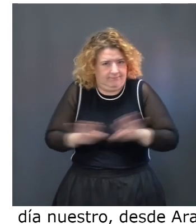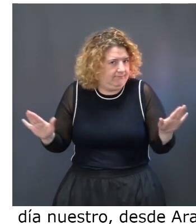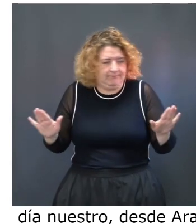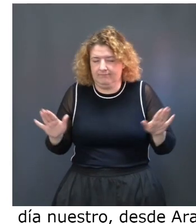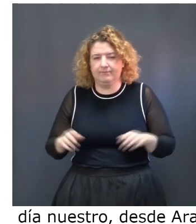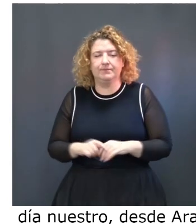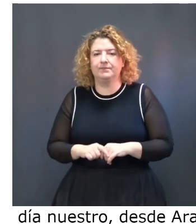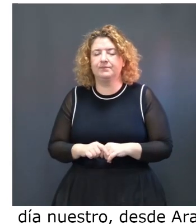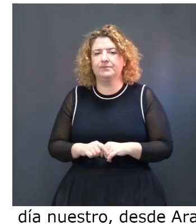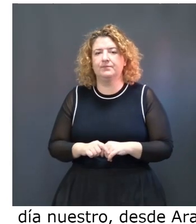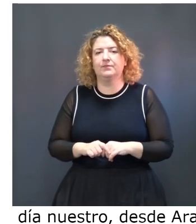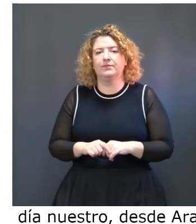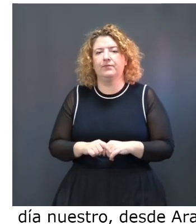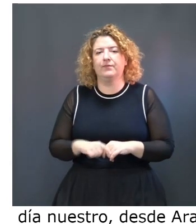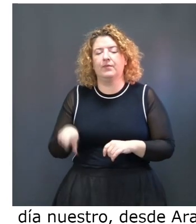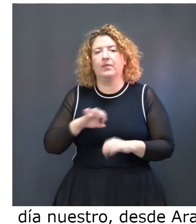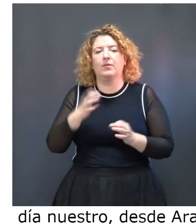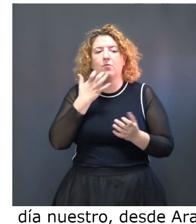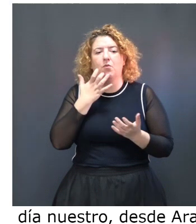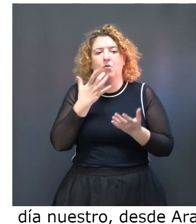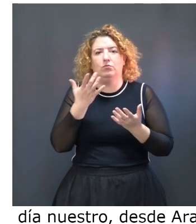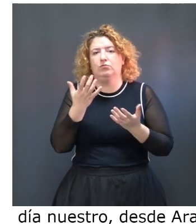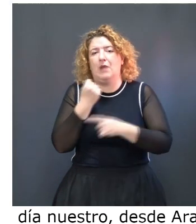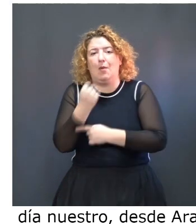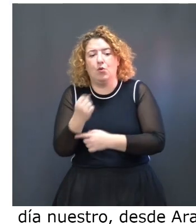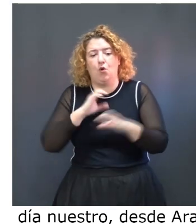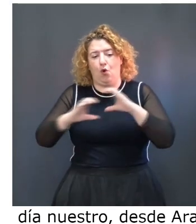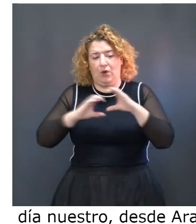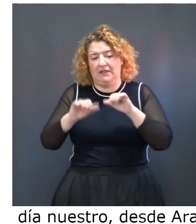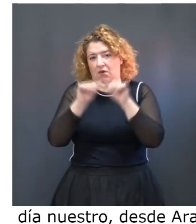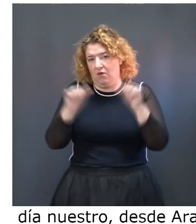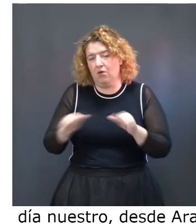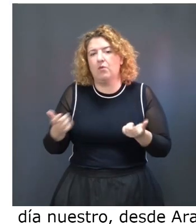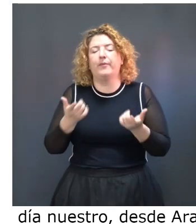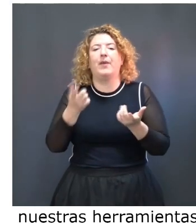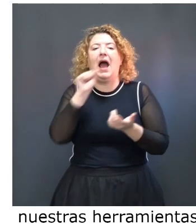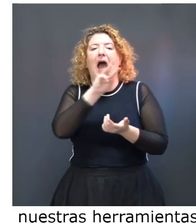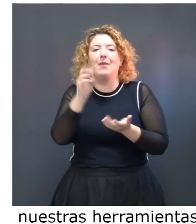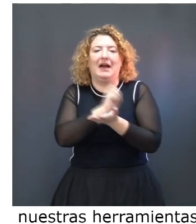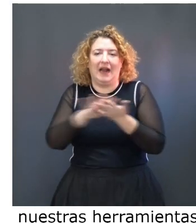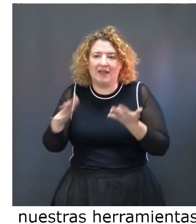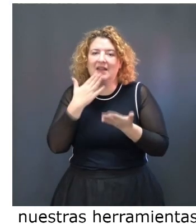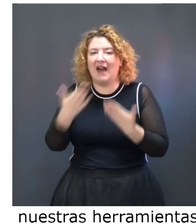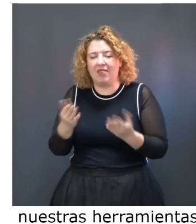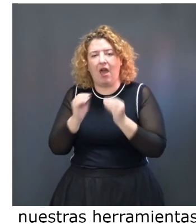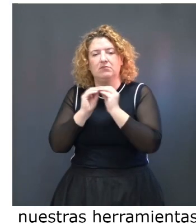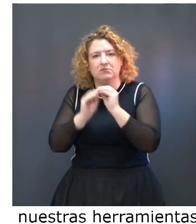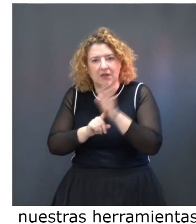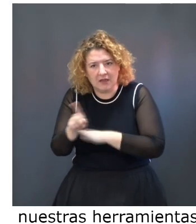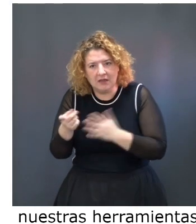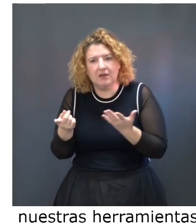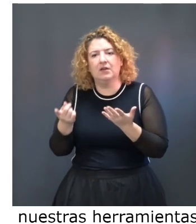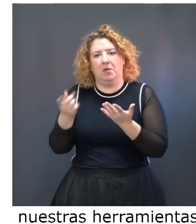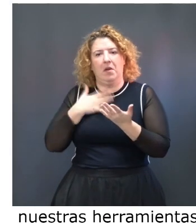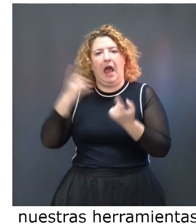día. Al final tener soportes comunicativos, ¿no?, unas aplicaciones de uso gratuito que gracias a un desarrollo, pues ese